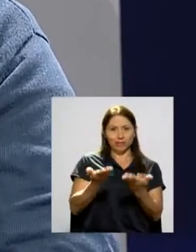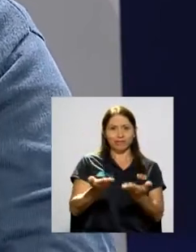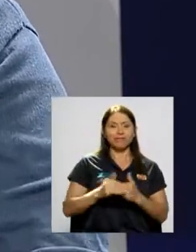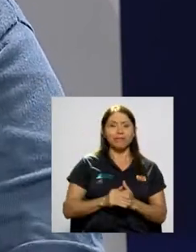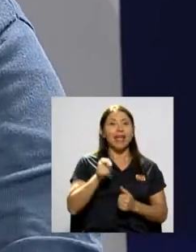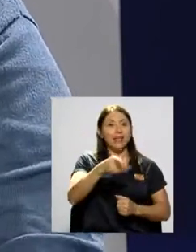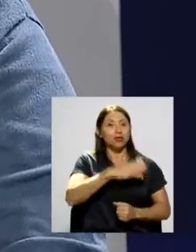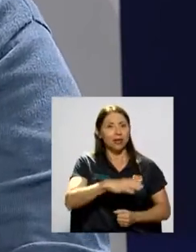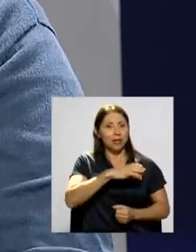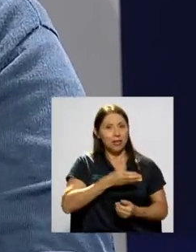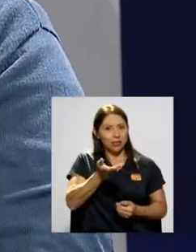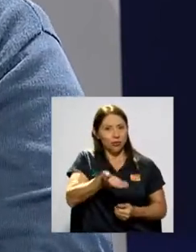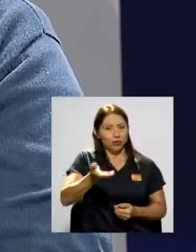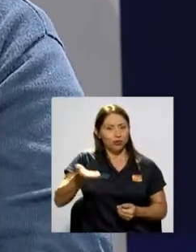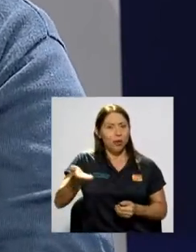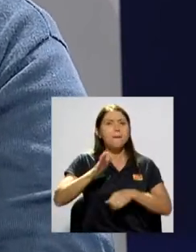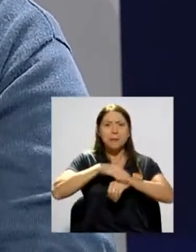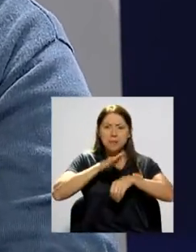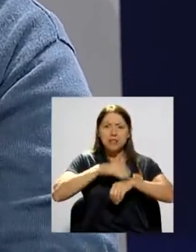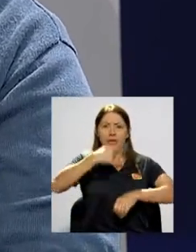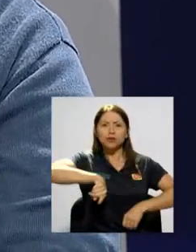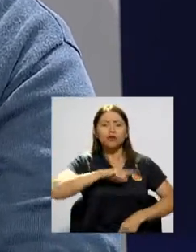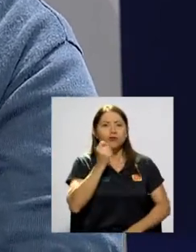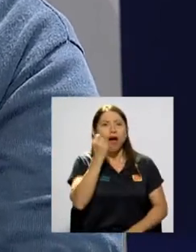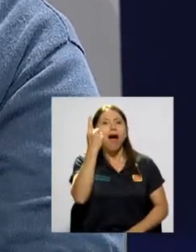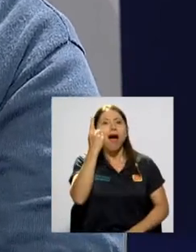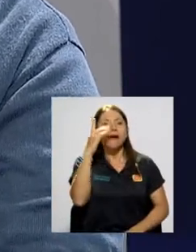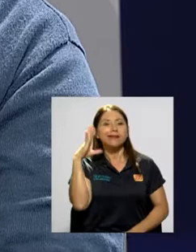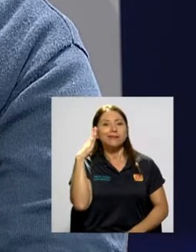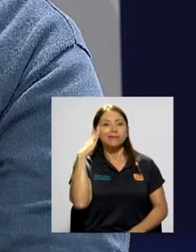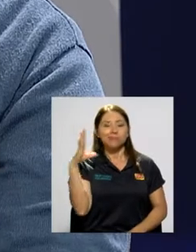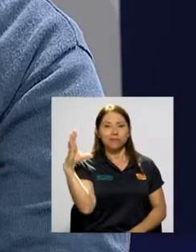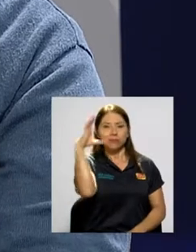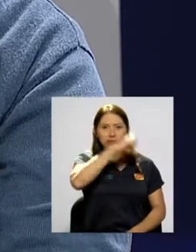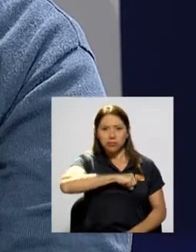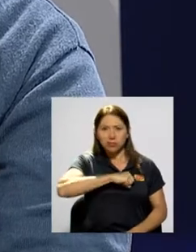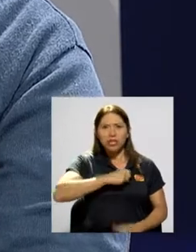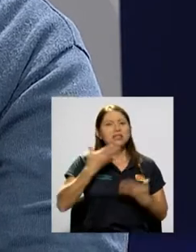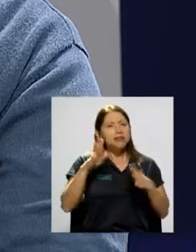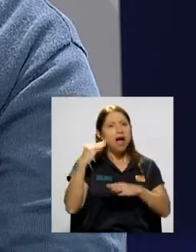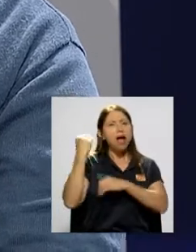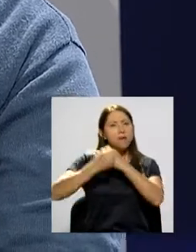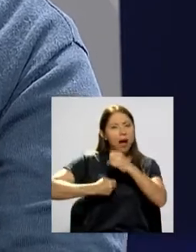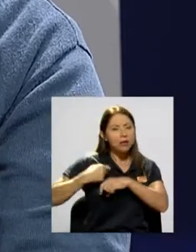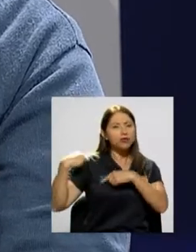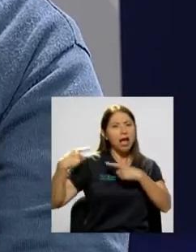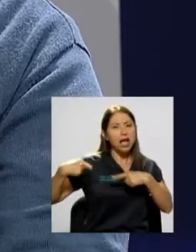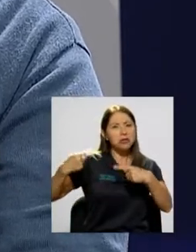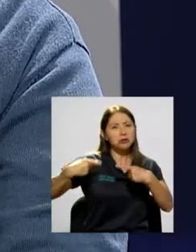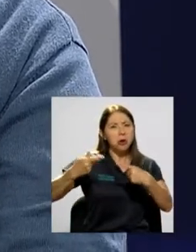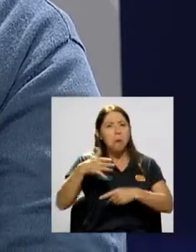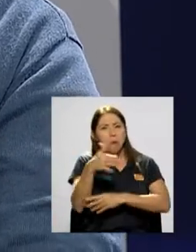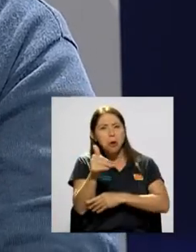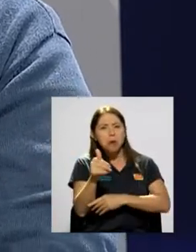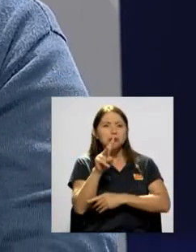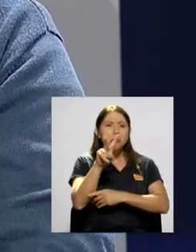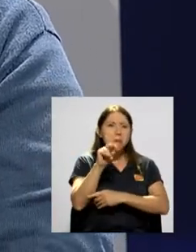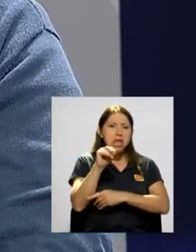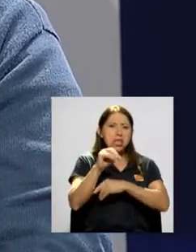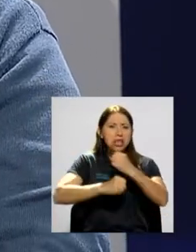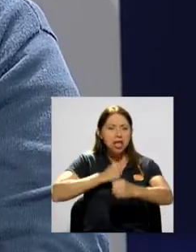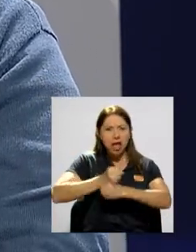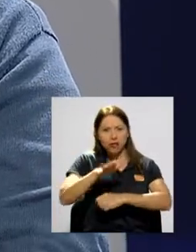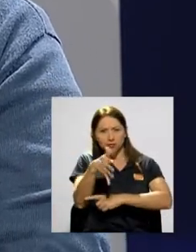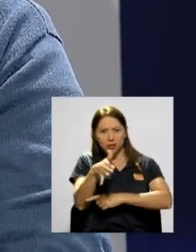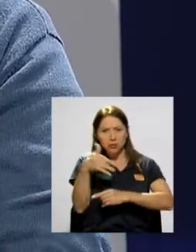elementos nos permiten entender y visualizar que llevamos varios años, ¿no? Por lo menos un par de décadas en